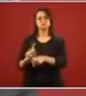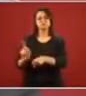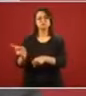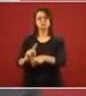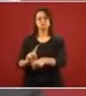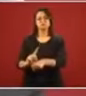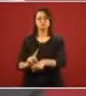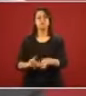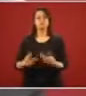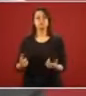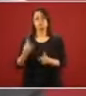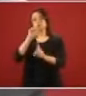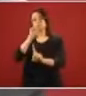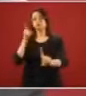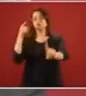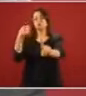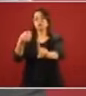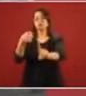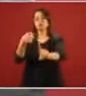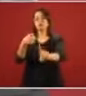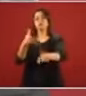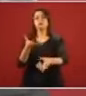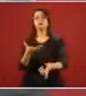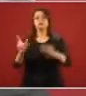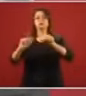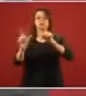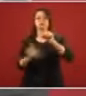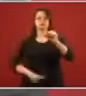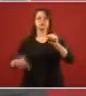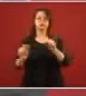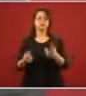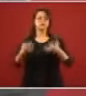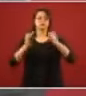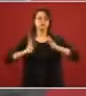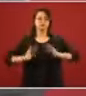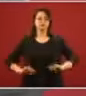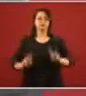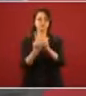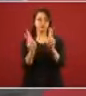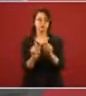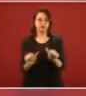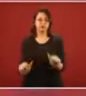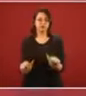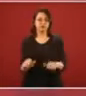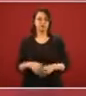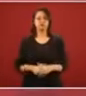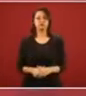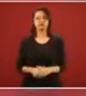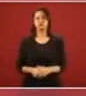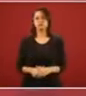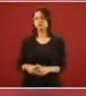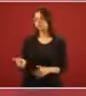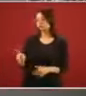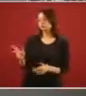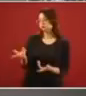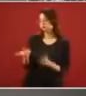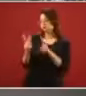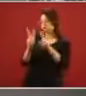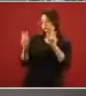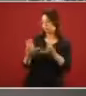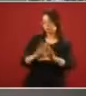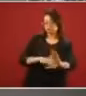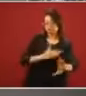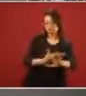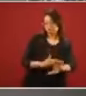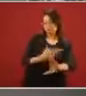para garantizar la paz y la tranquilidad en el país. ¿No está en segundo término las